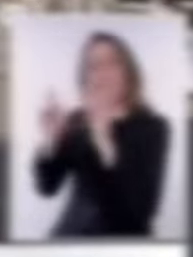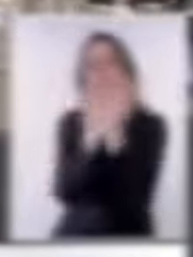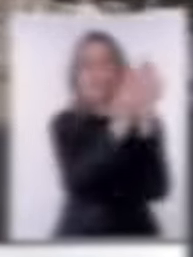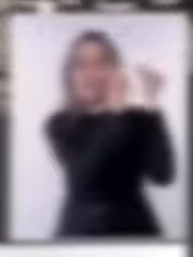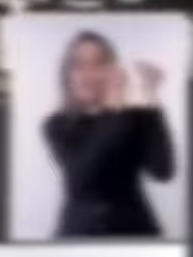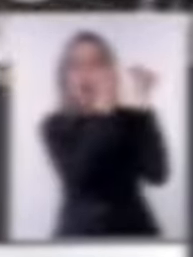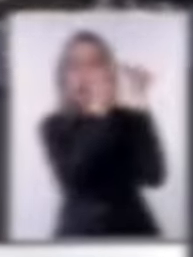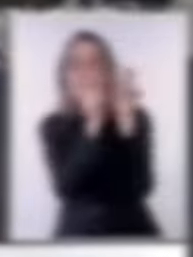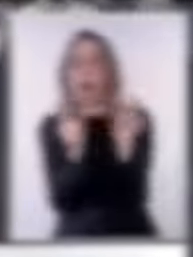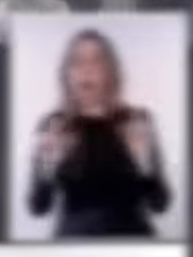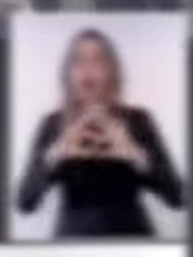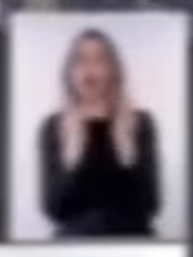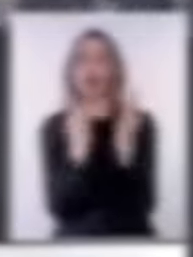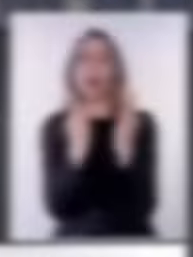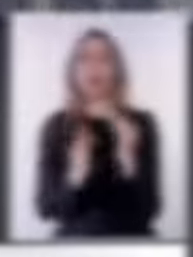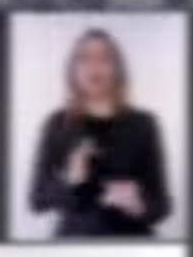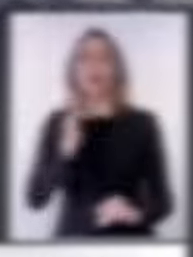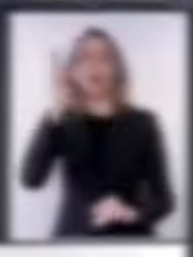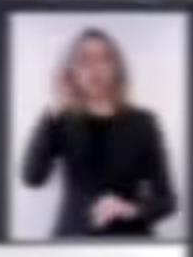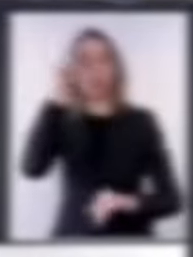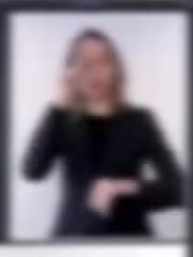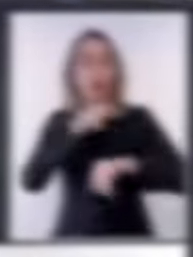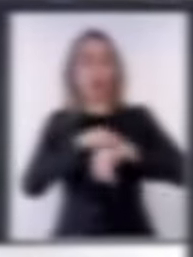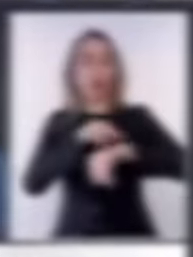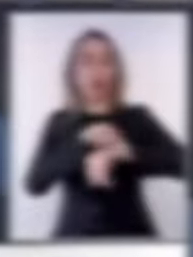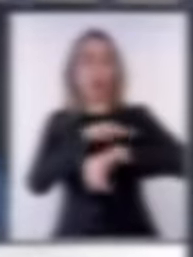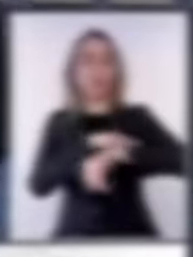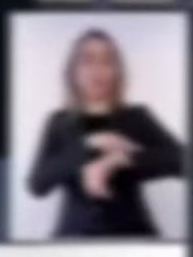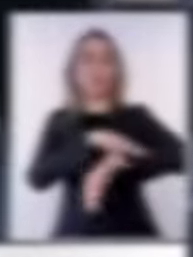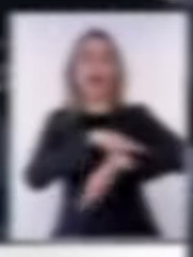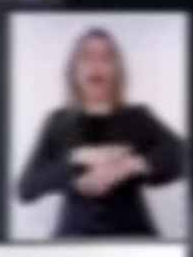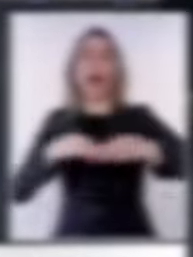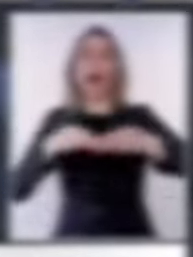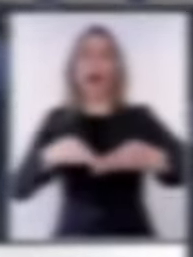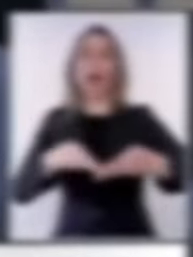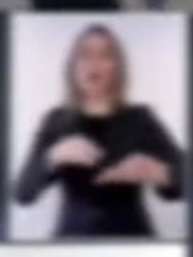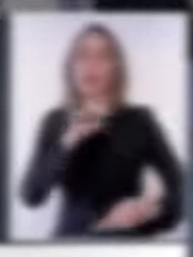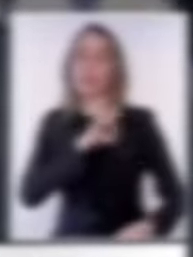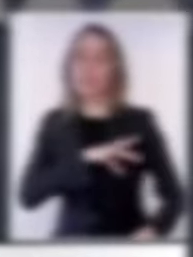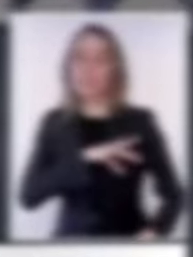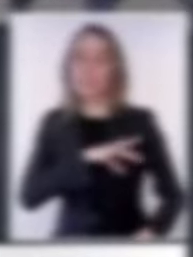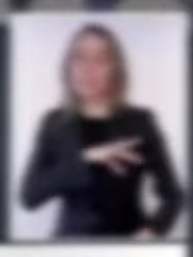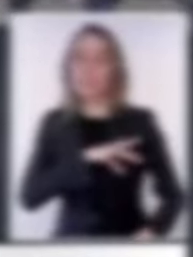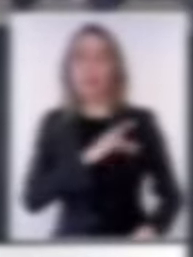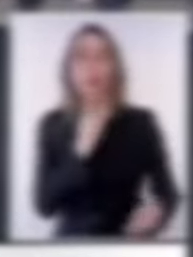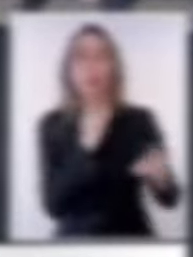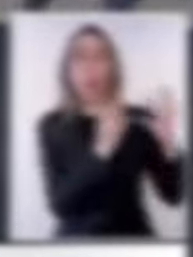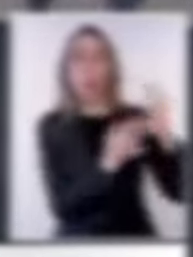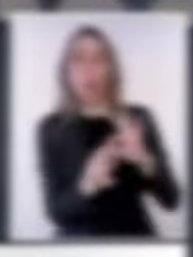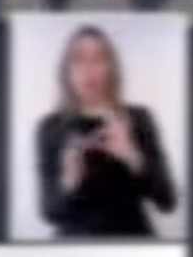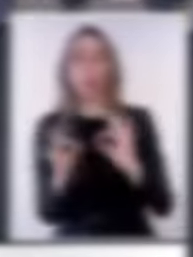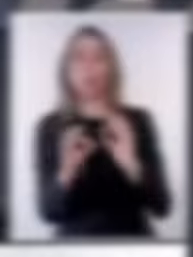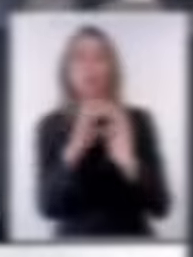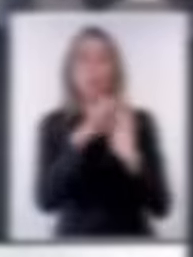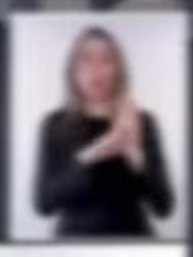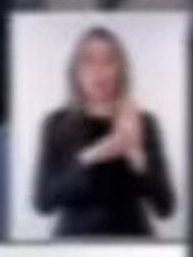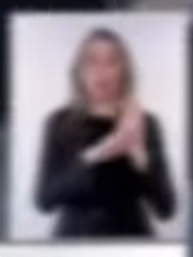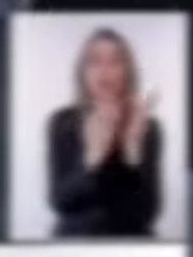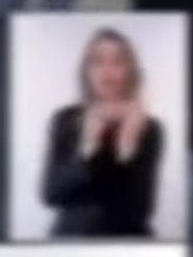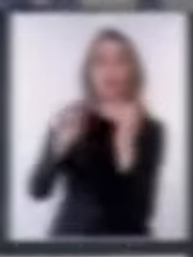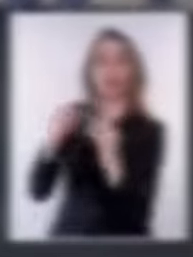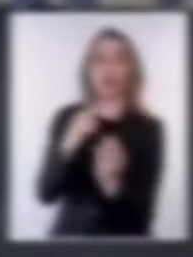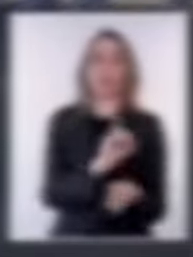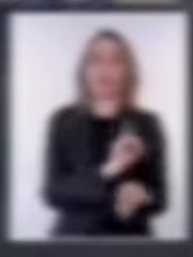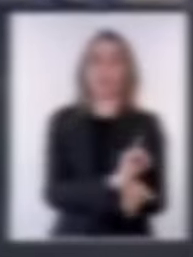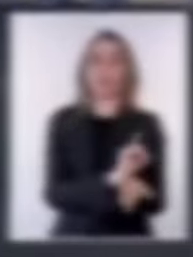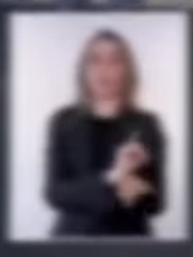Allá podrán mandar la recomendación muchísimo más directa. También podrán compartirnos fotos y videos, y si nos dan permiso, nosotros los subimos. Exacto, señores. Así que ya